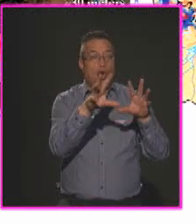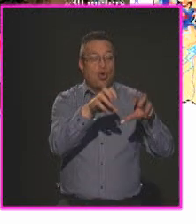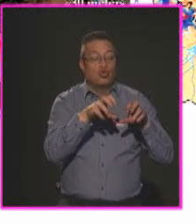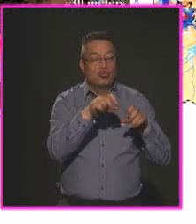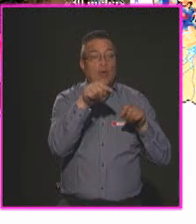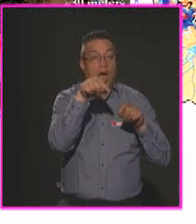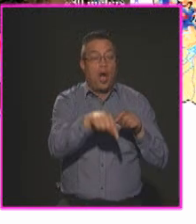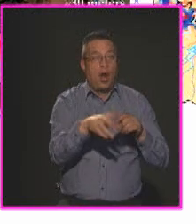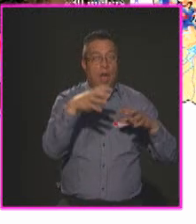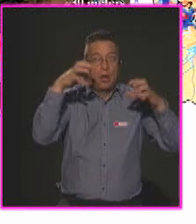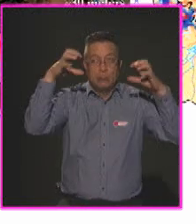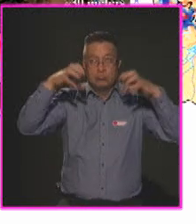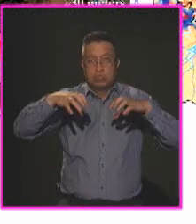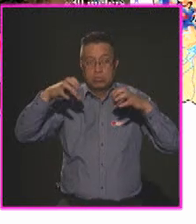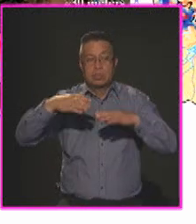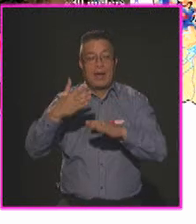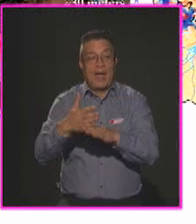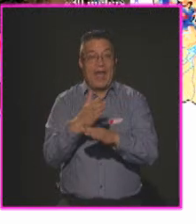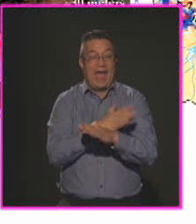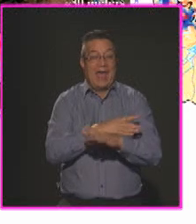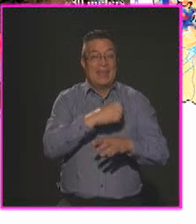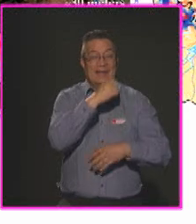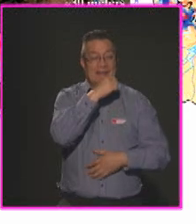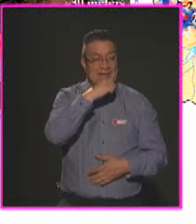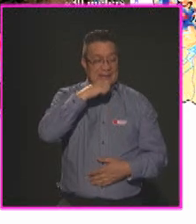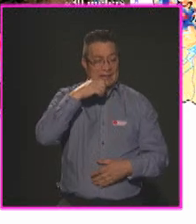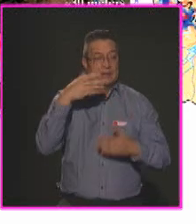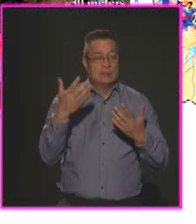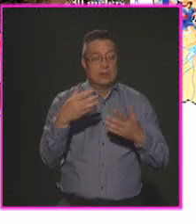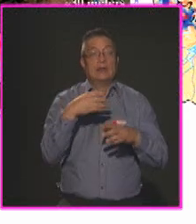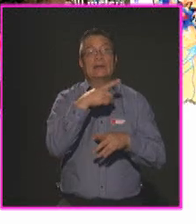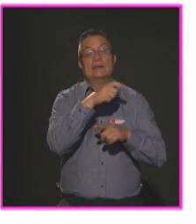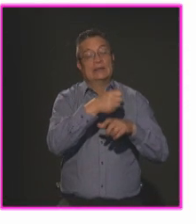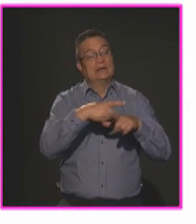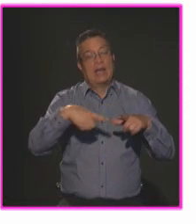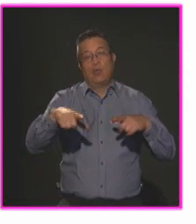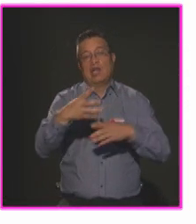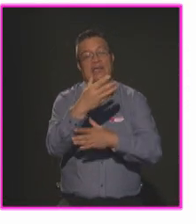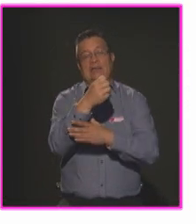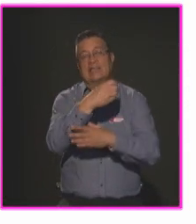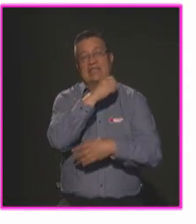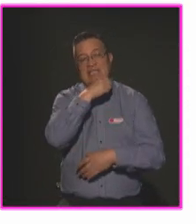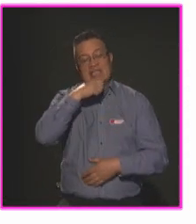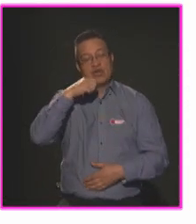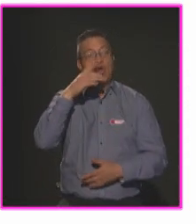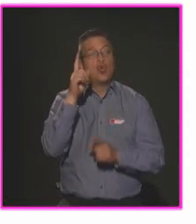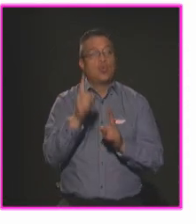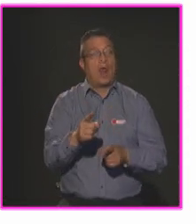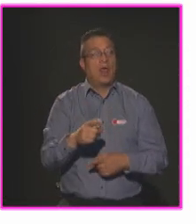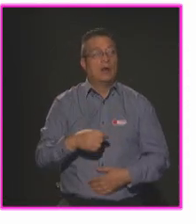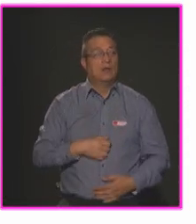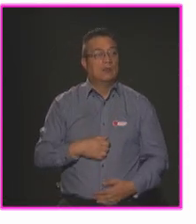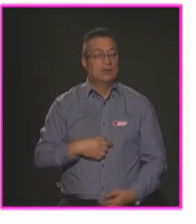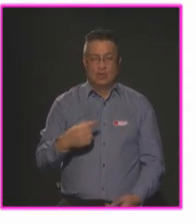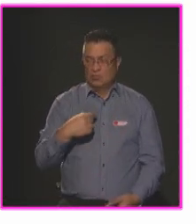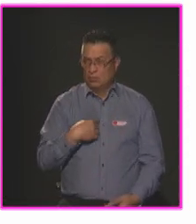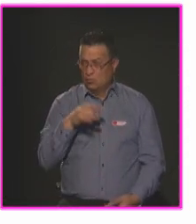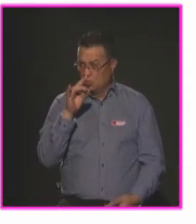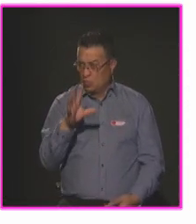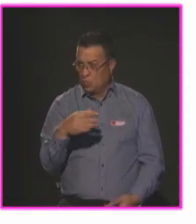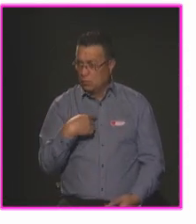con la precipitación que había antes de la megasequía. Conclusión, se secaba la laguna igual. ¿Soy yo nomás el que le pasa en esto,